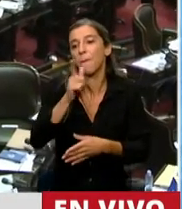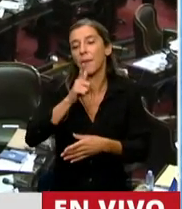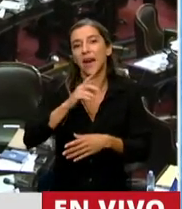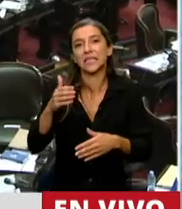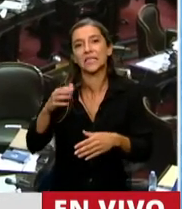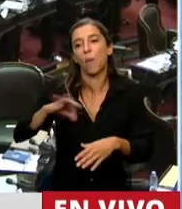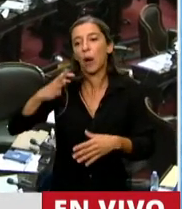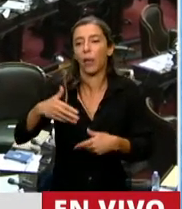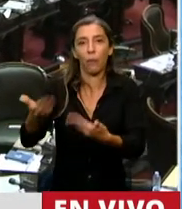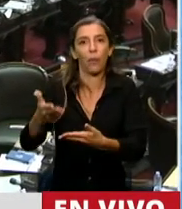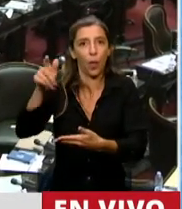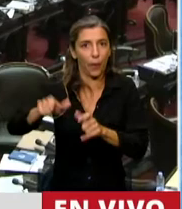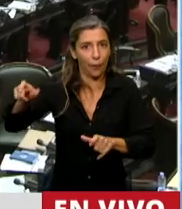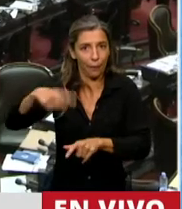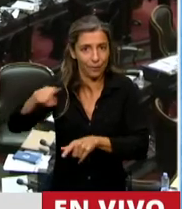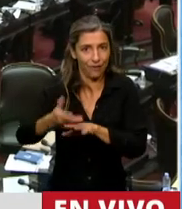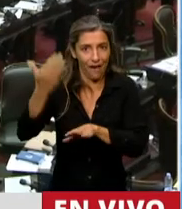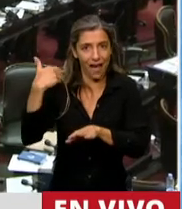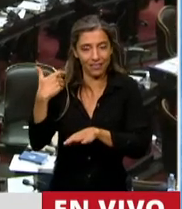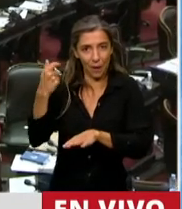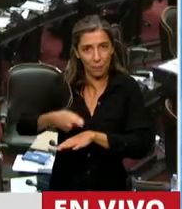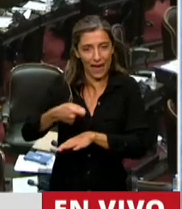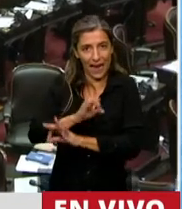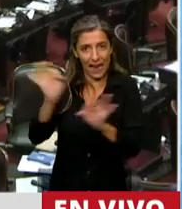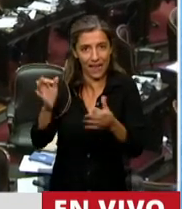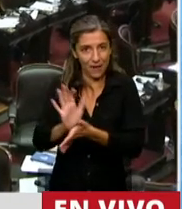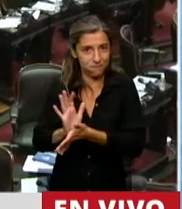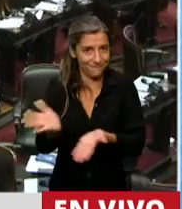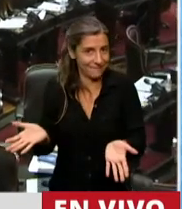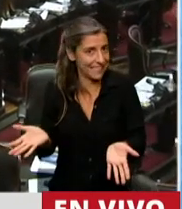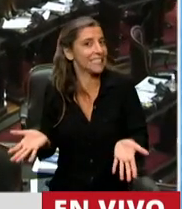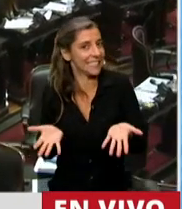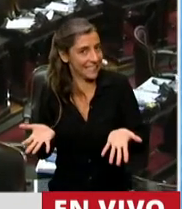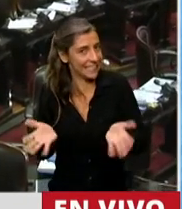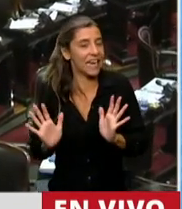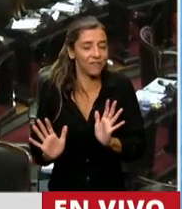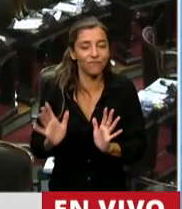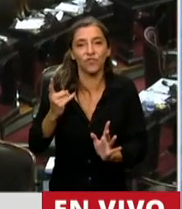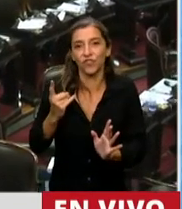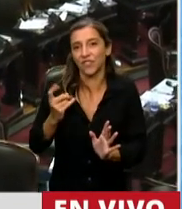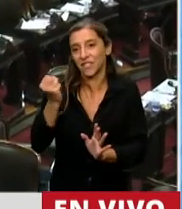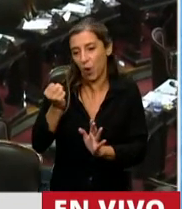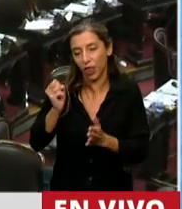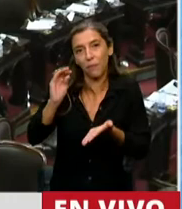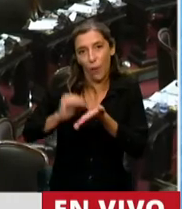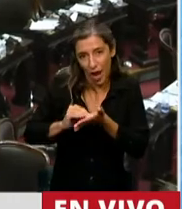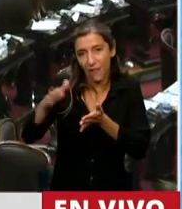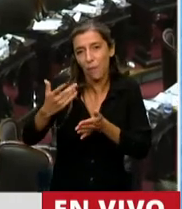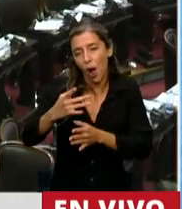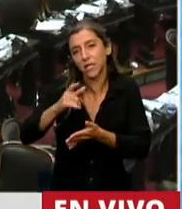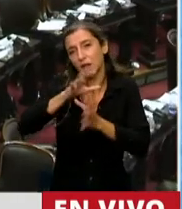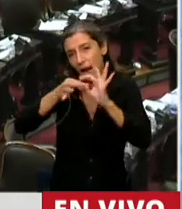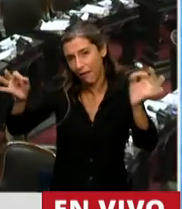tenido malos comportamientos tributarios para con el fisco. En las últimas moratorias y